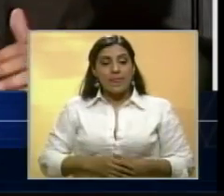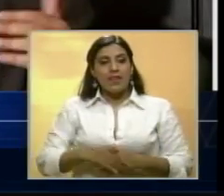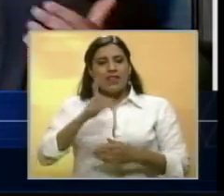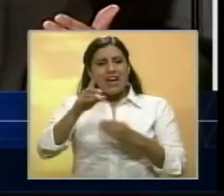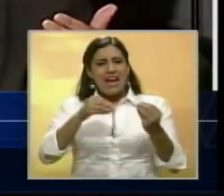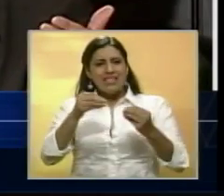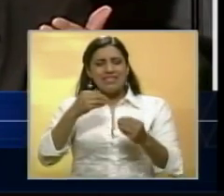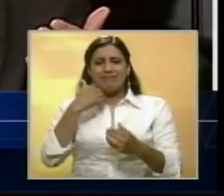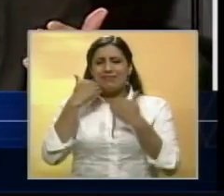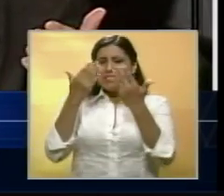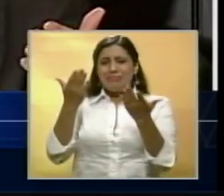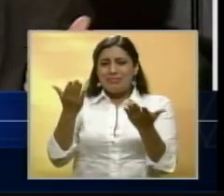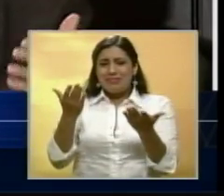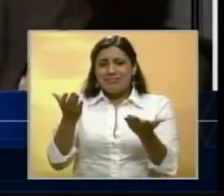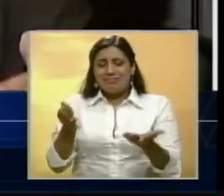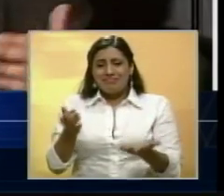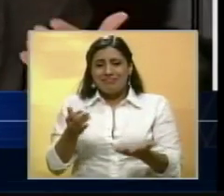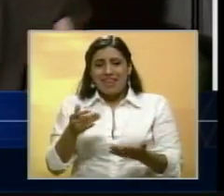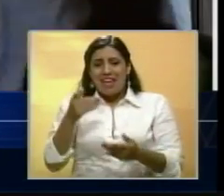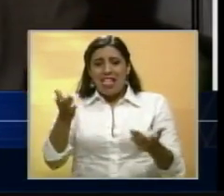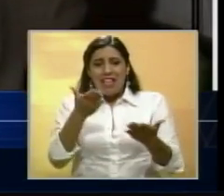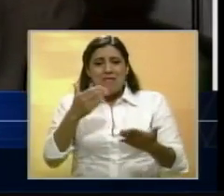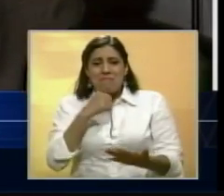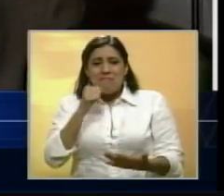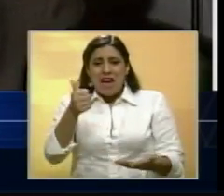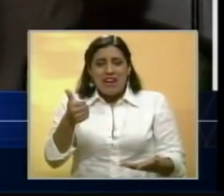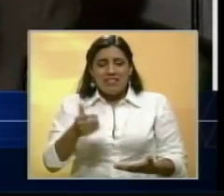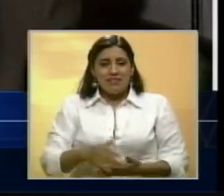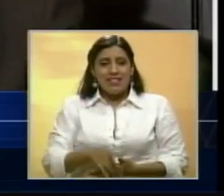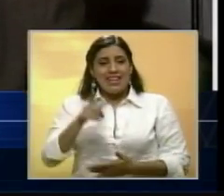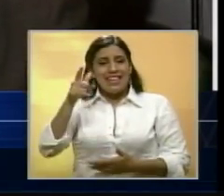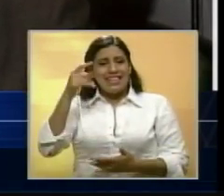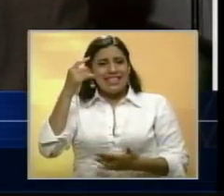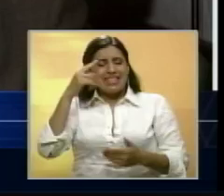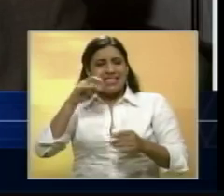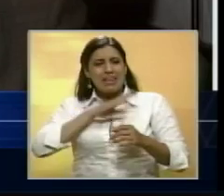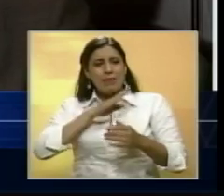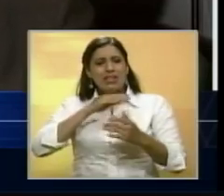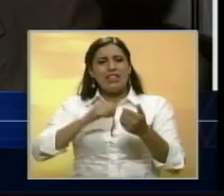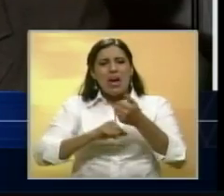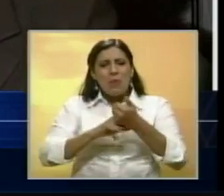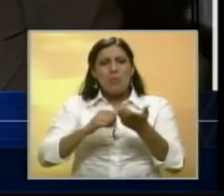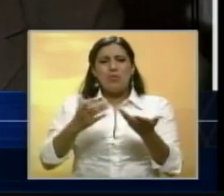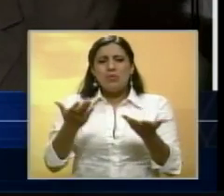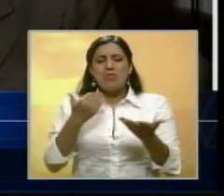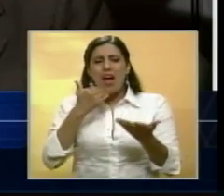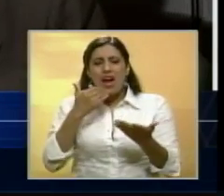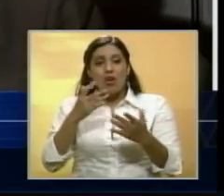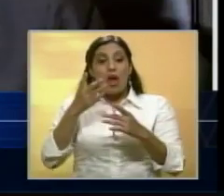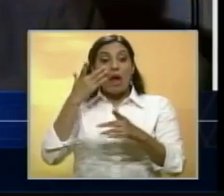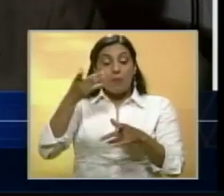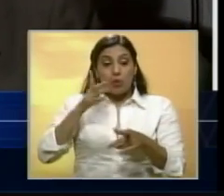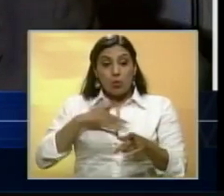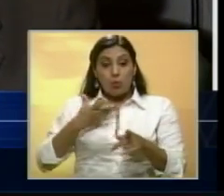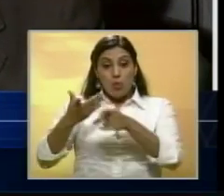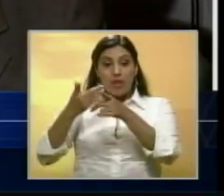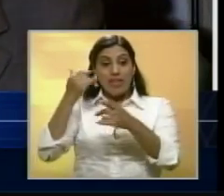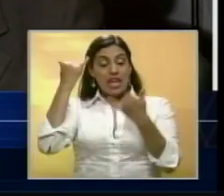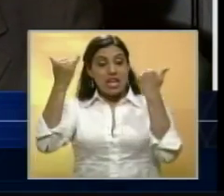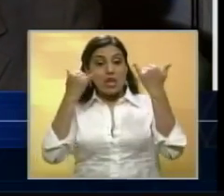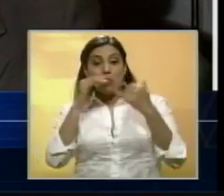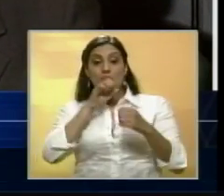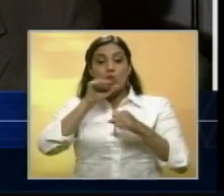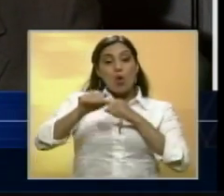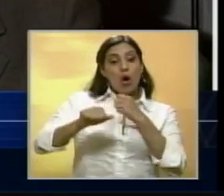una acción chimba, mal promovida. Fue el célebre recurso de amparo. Si era por usurpación,